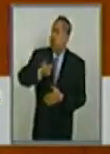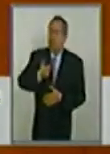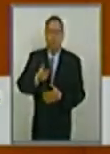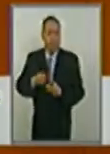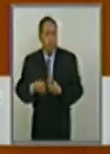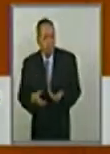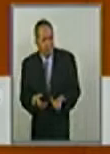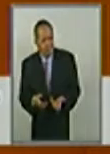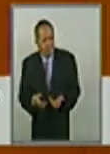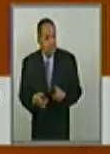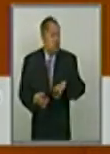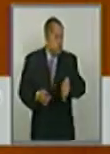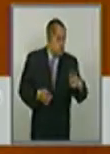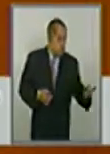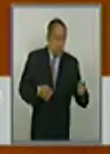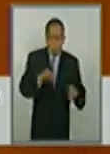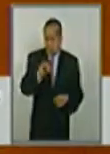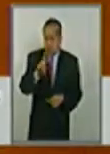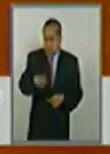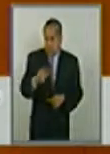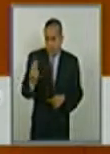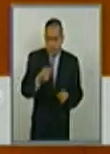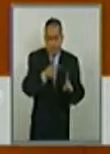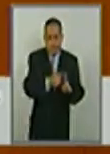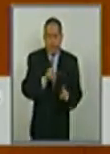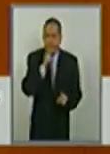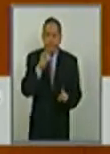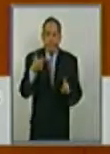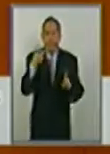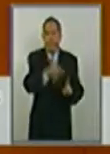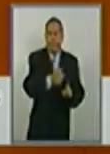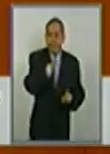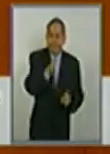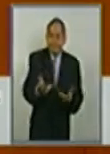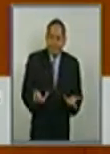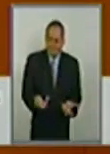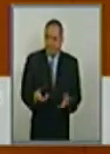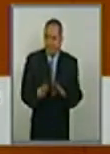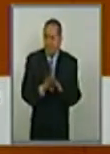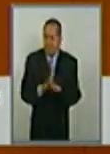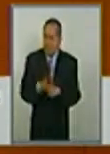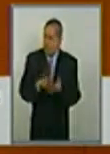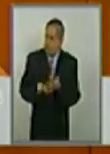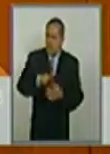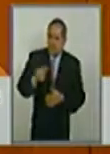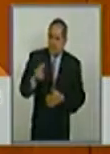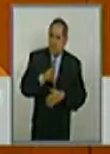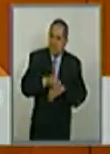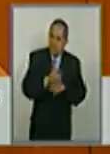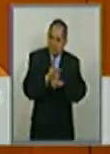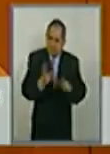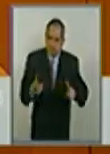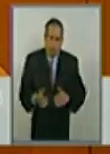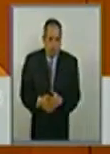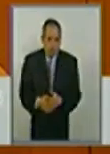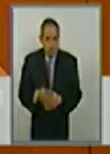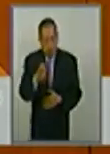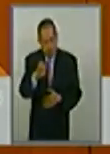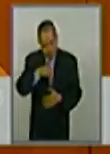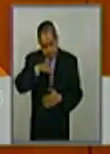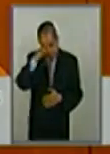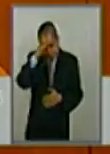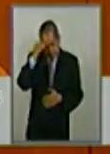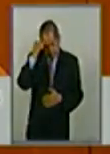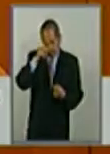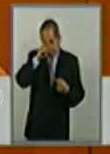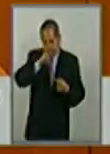termina no llegando a los pescadores que dependen del mar y de la captura de especies. Así que, en vista de